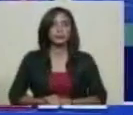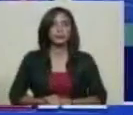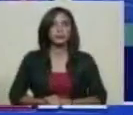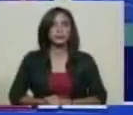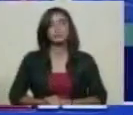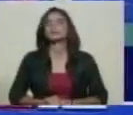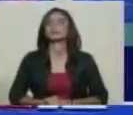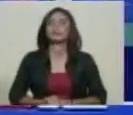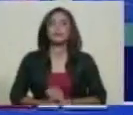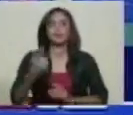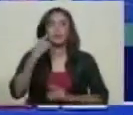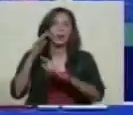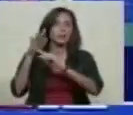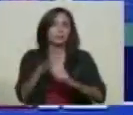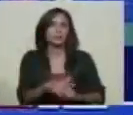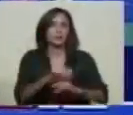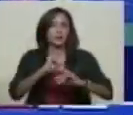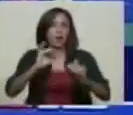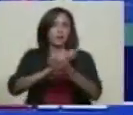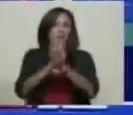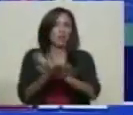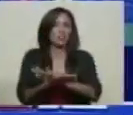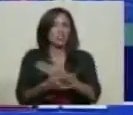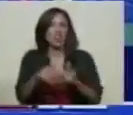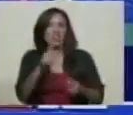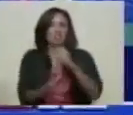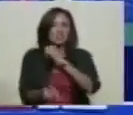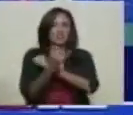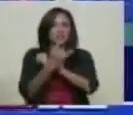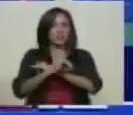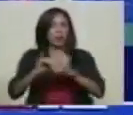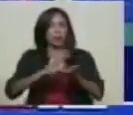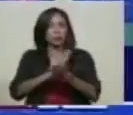para aplastar cualquier conspiración golpista,